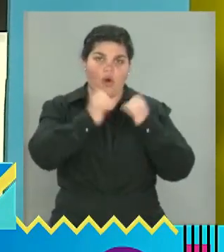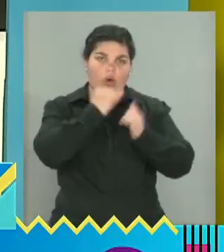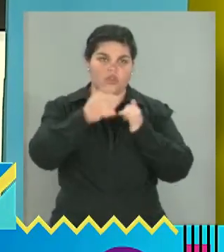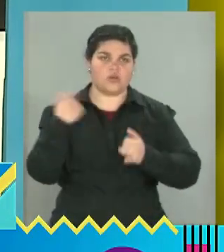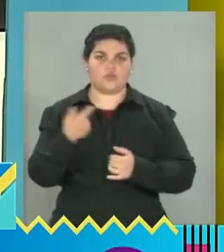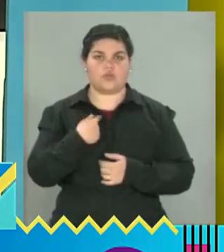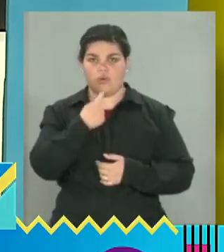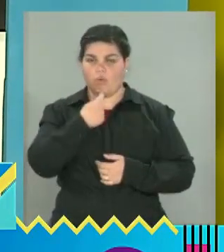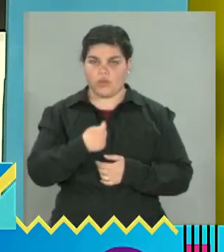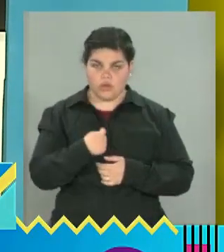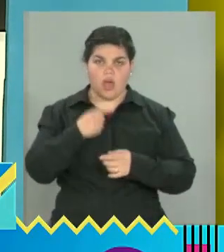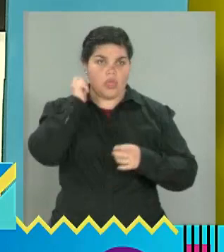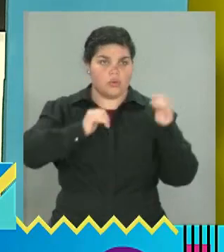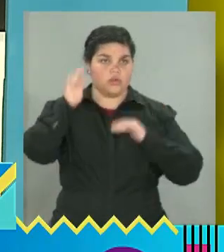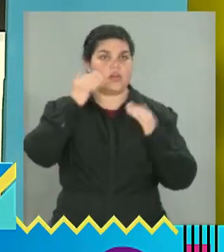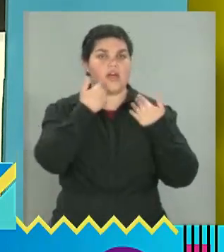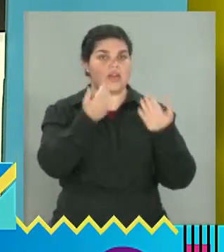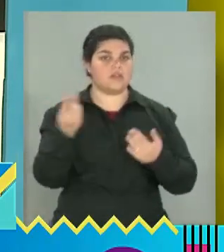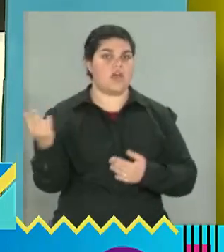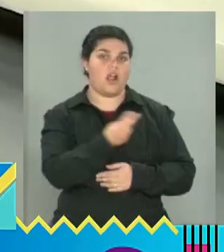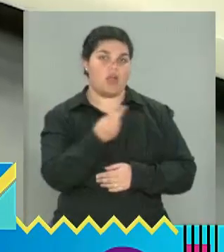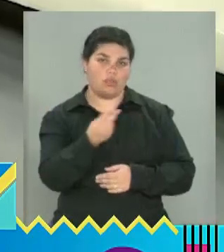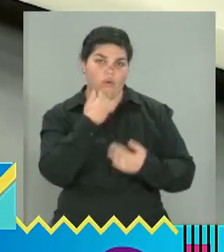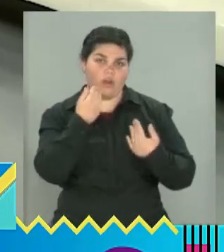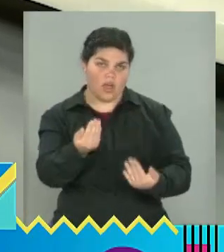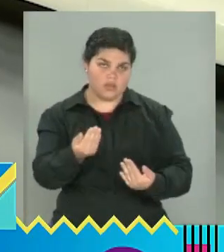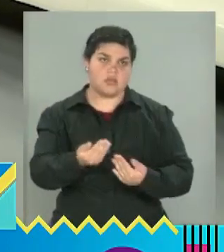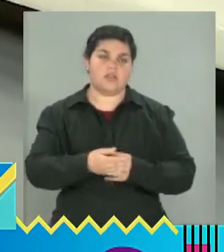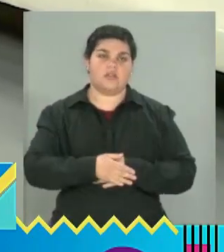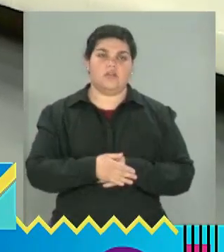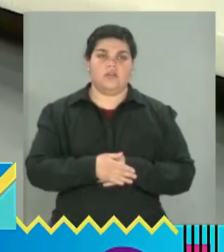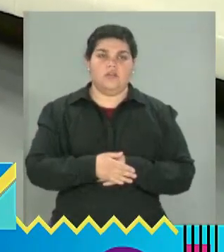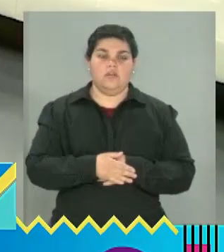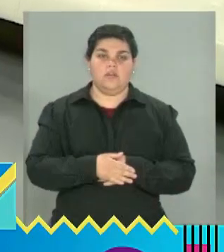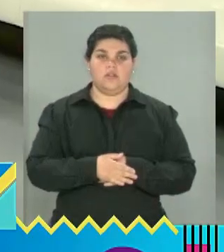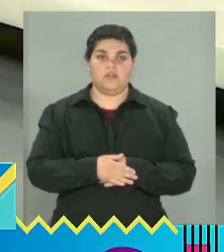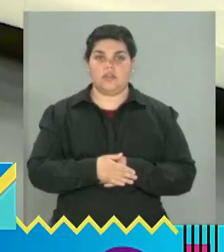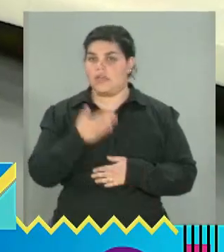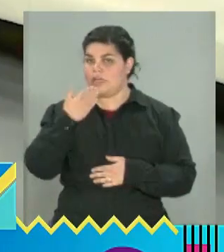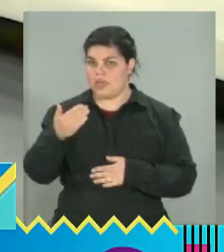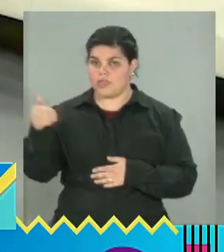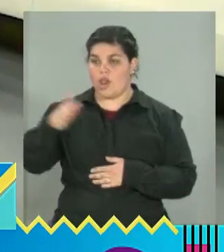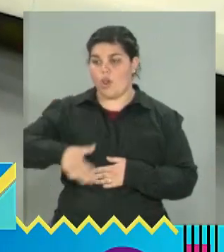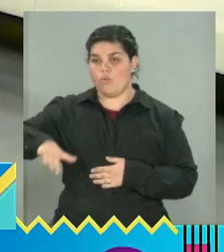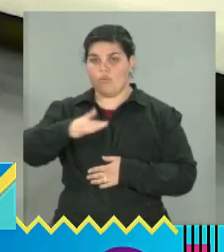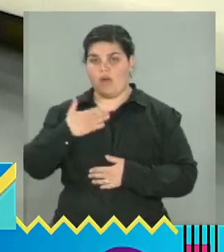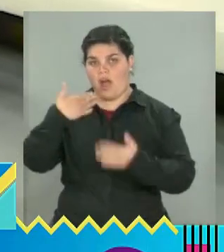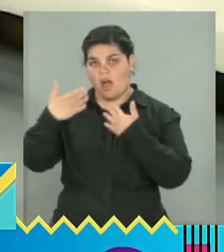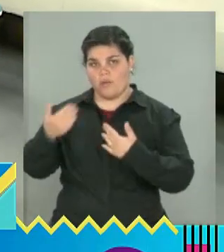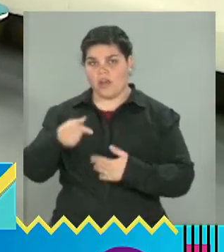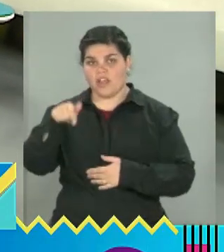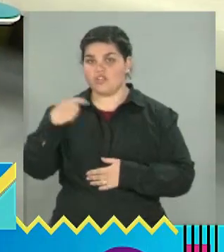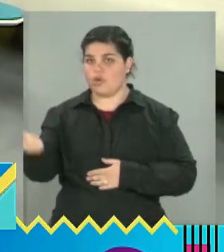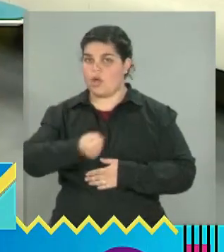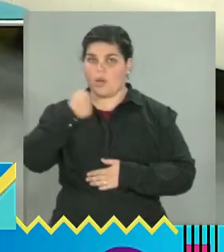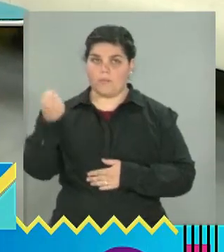adultos. Les agradezco mucho, Dani, te agradezco por haber estado acá. Muchas gracias. Ernest, muchas gracias por haber estado presente. Muchas gracias por haber generado este espacio. Es muy